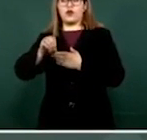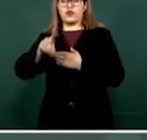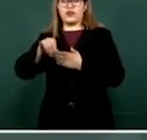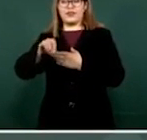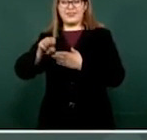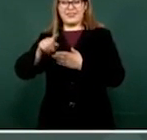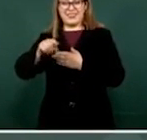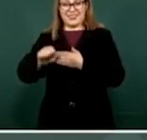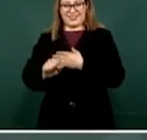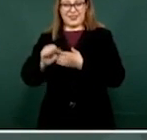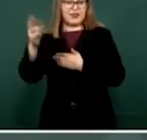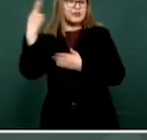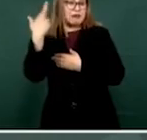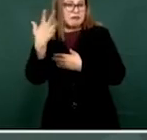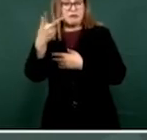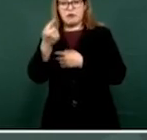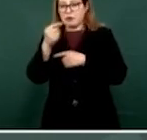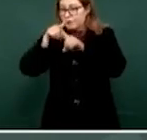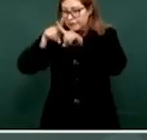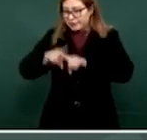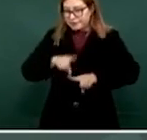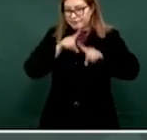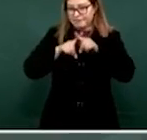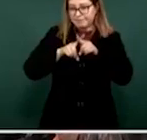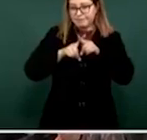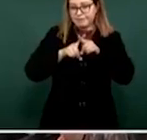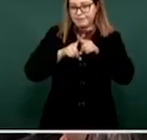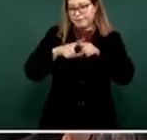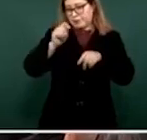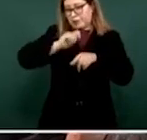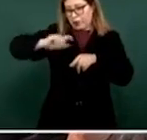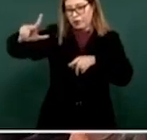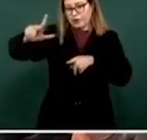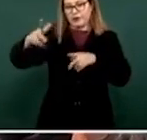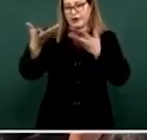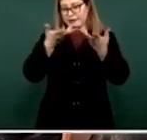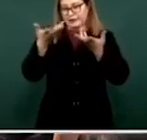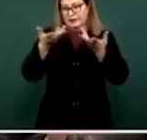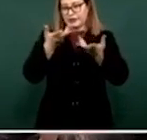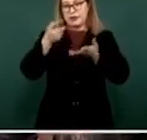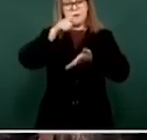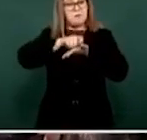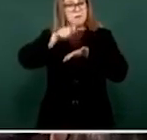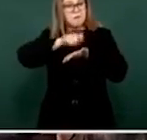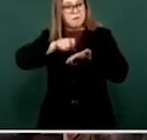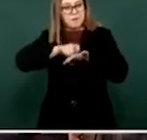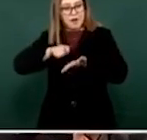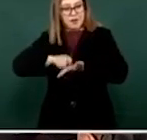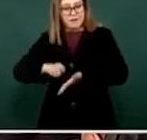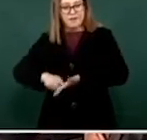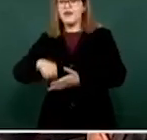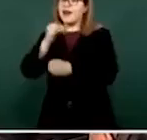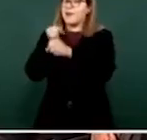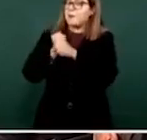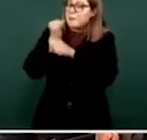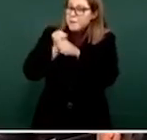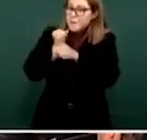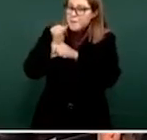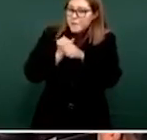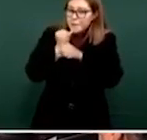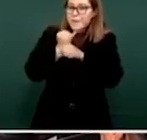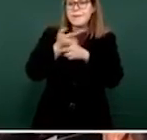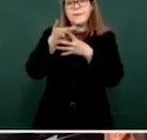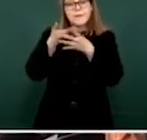los que se dedican a escribir las notas,